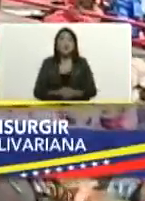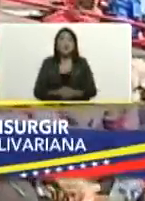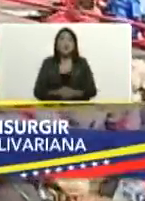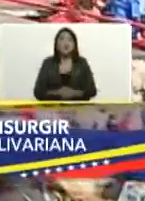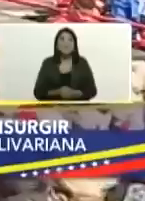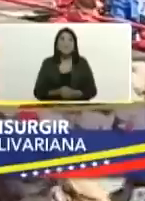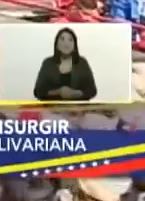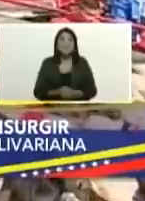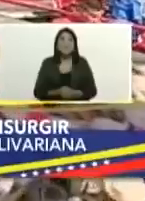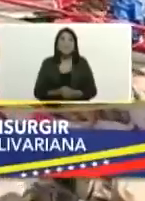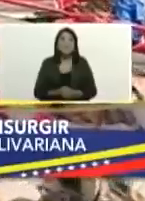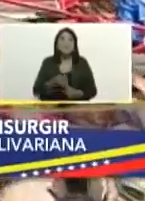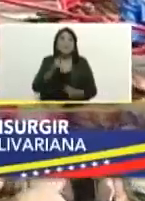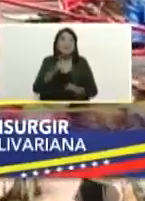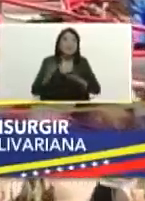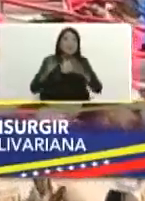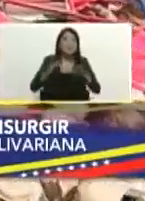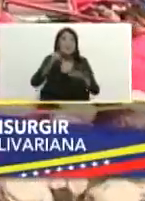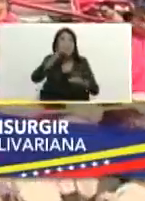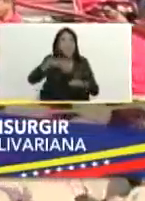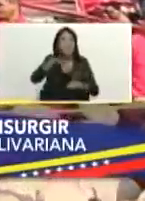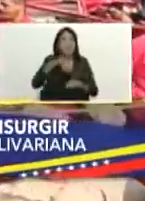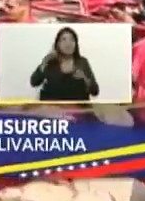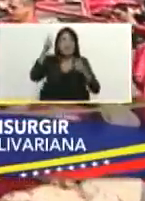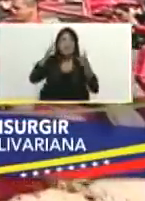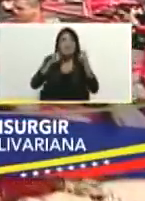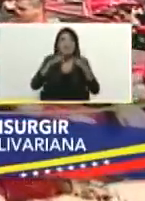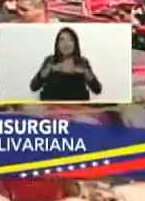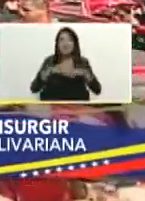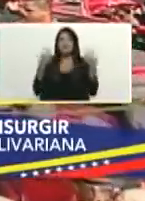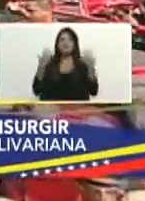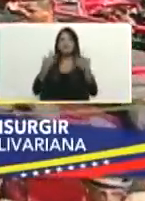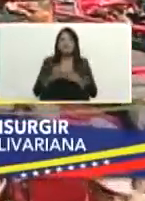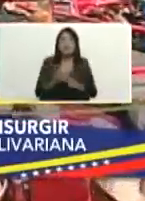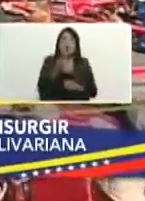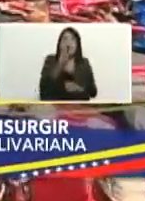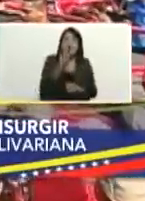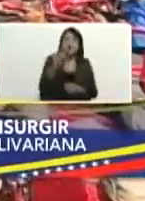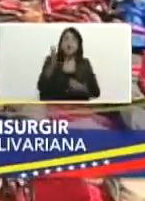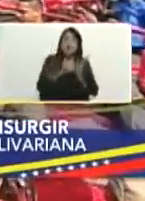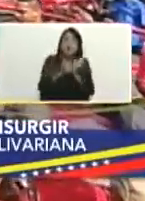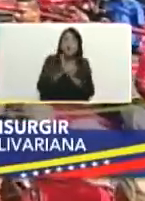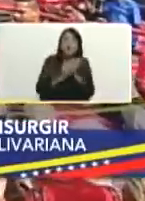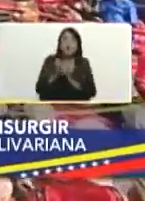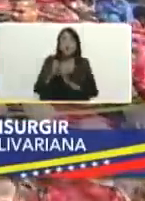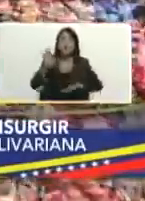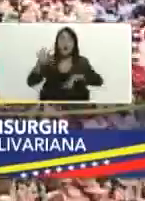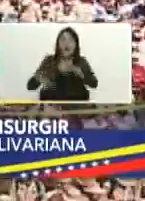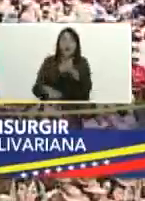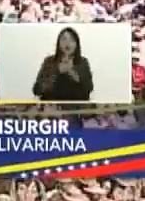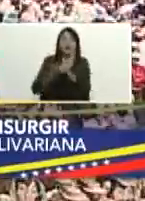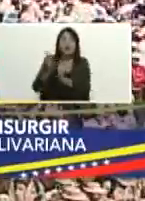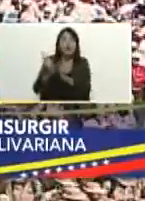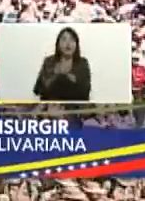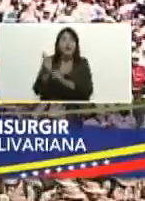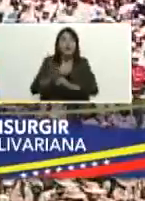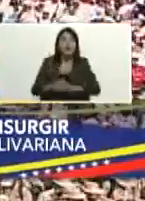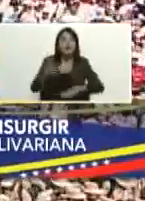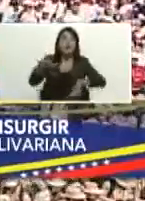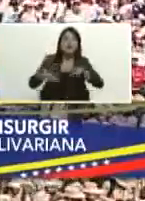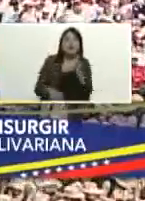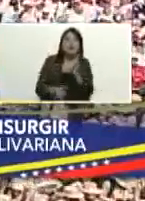al pueblo chavista, que el 11 de abril, 12 de abril, 13 de abril, estuvo en la calle.